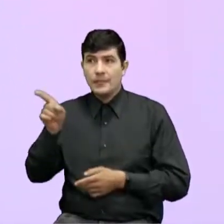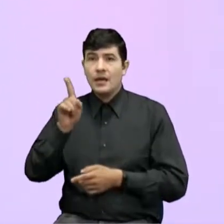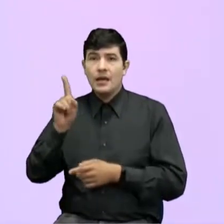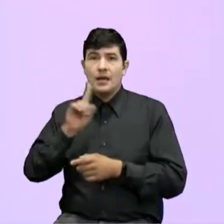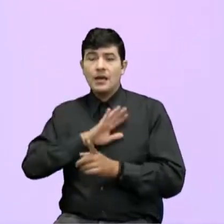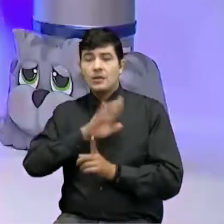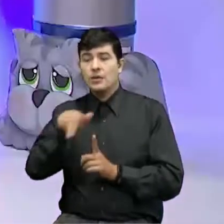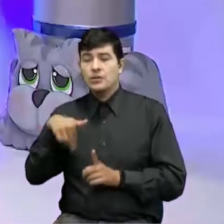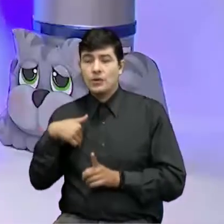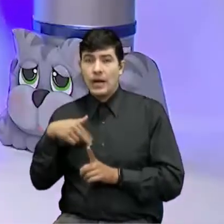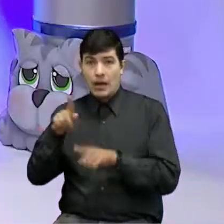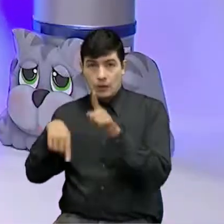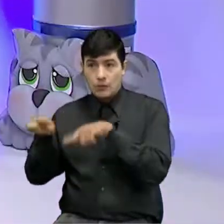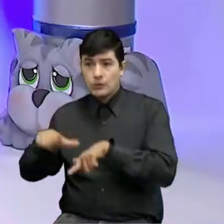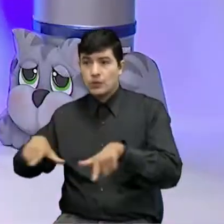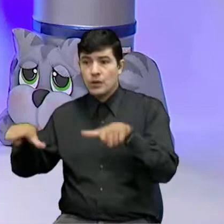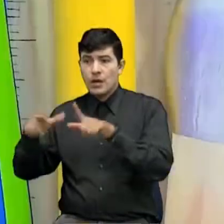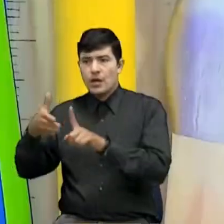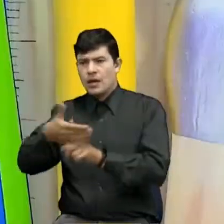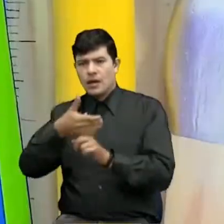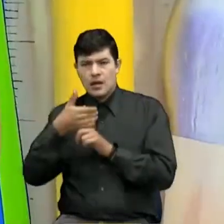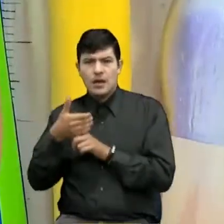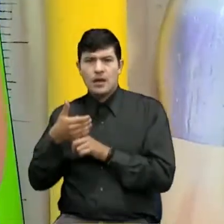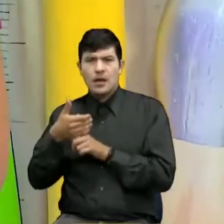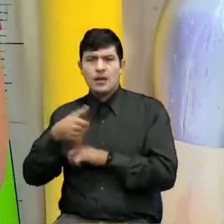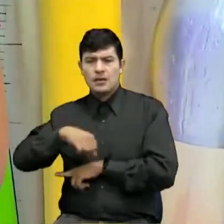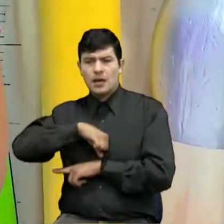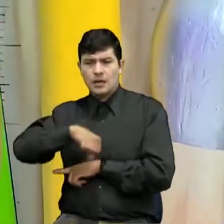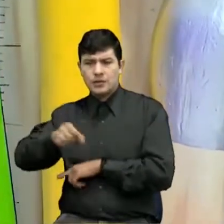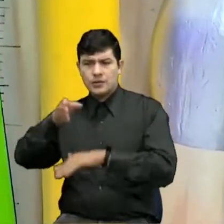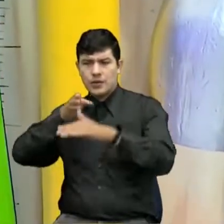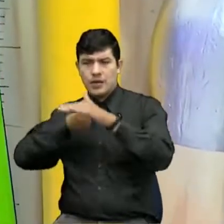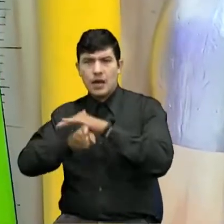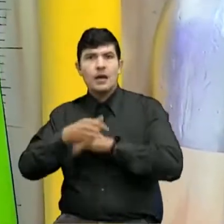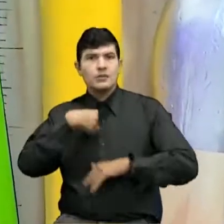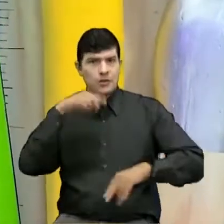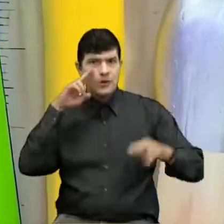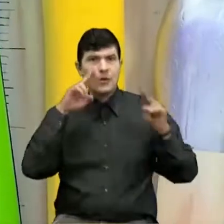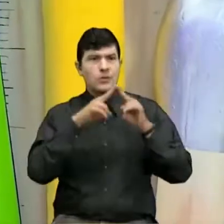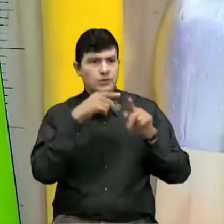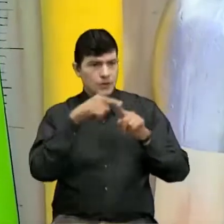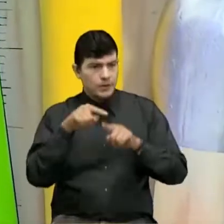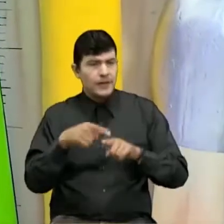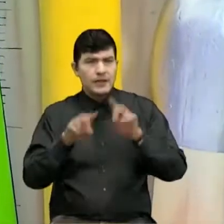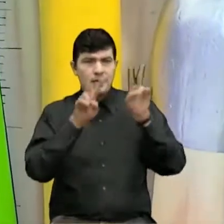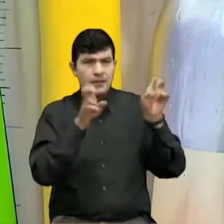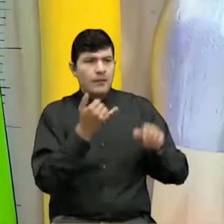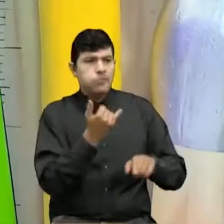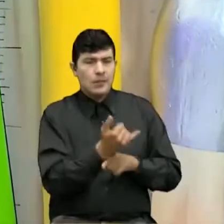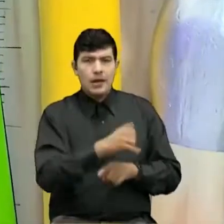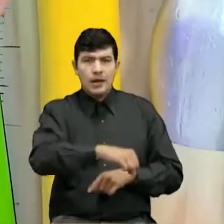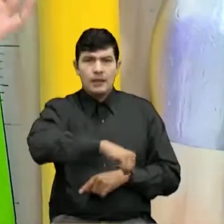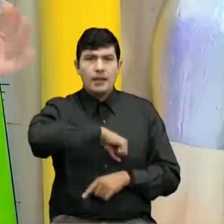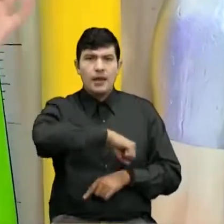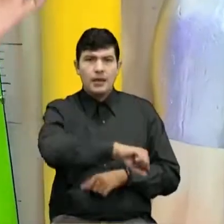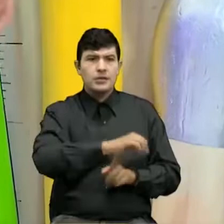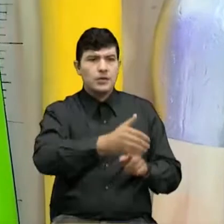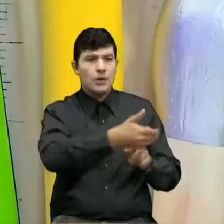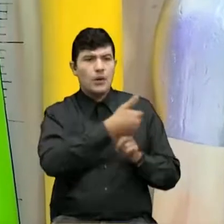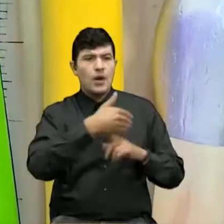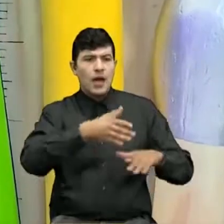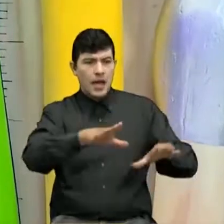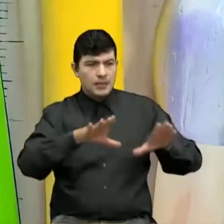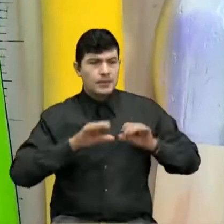que se presentan ahí. Oiga, sí, yo he conocido varios casos sobre este tema del nos reservamos el derecho de